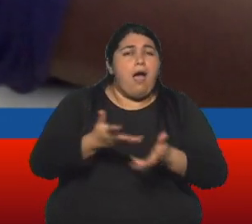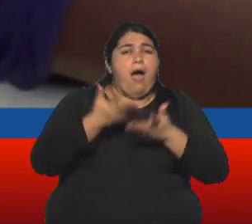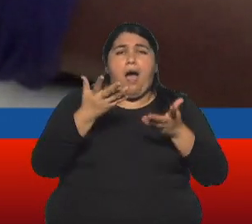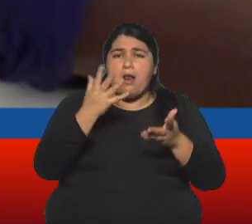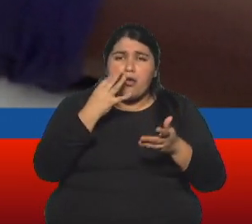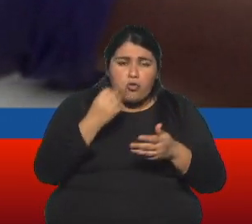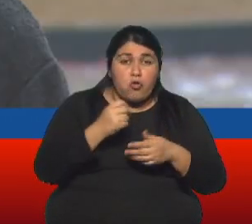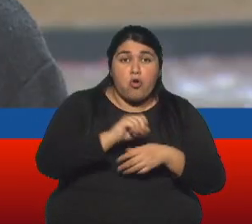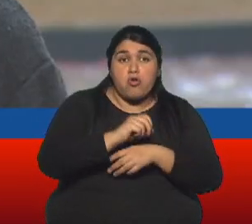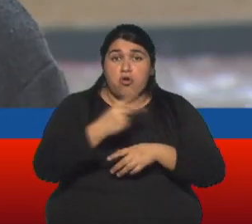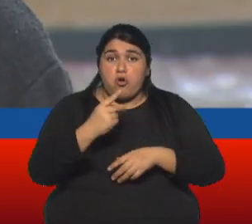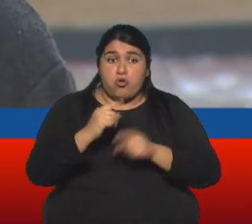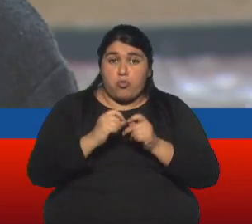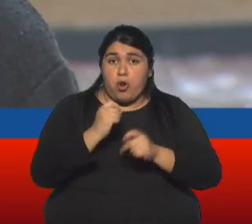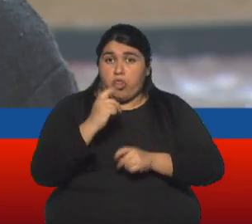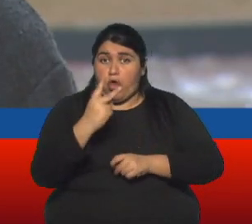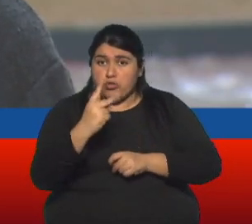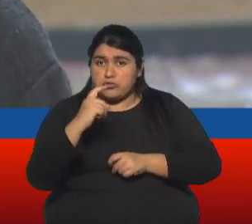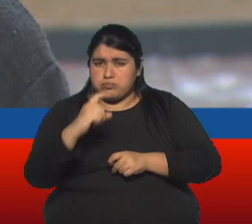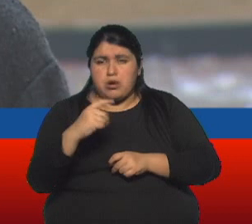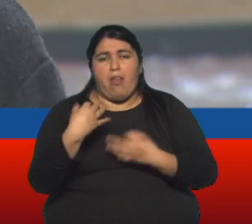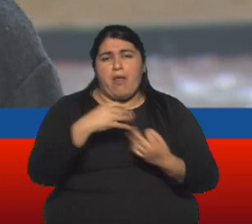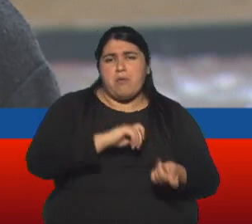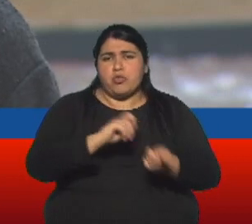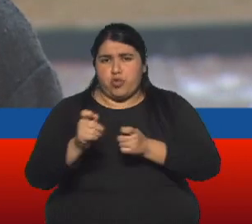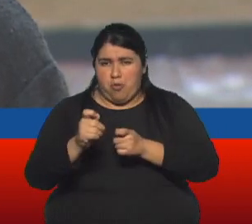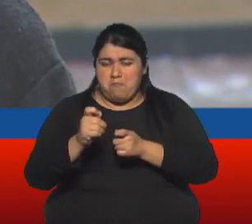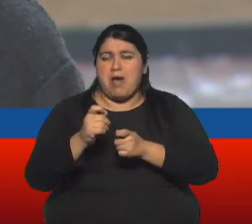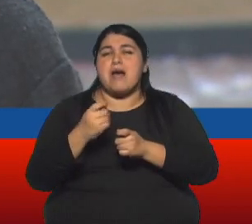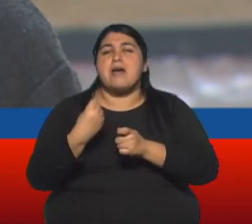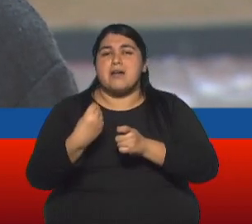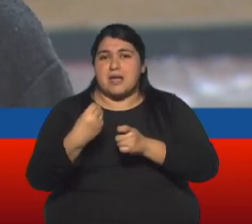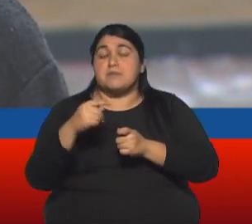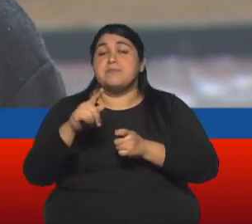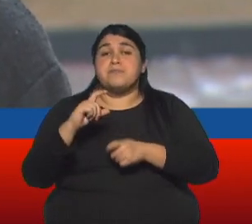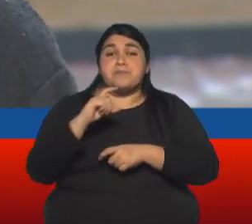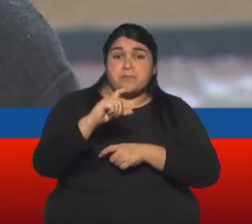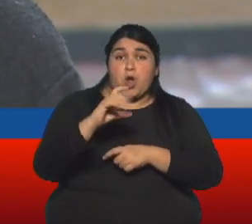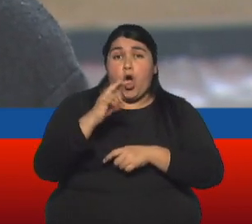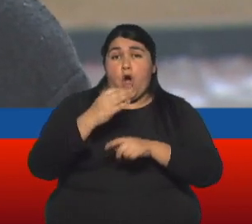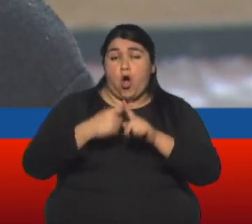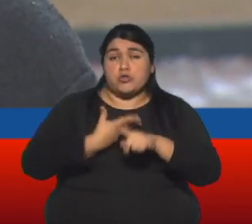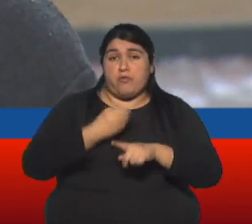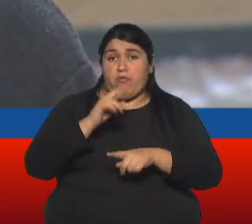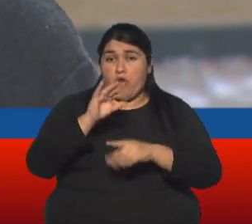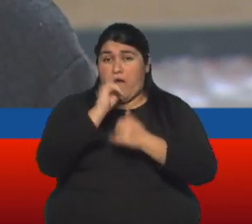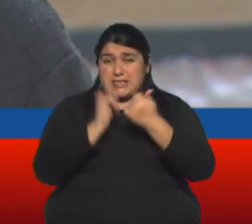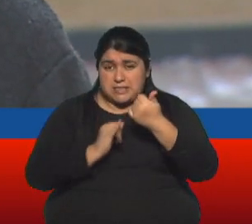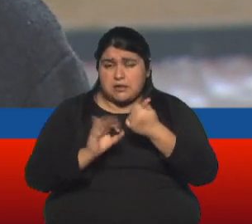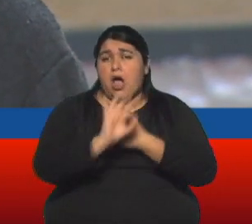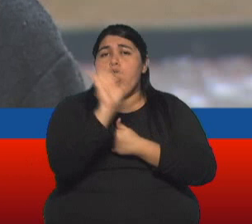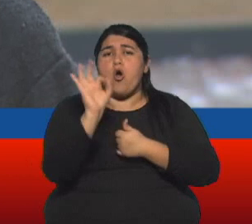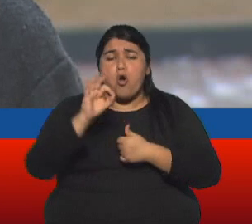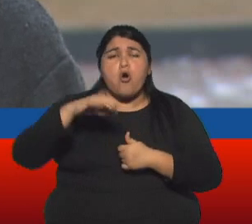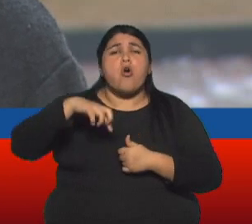de segunda dosis de Sputnik, podríamos reemplazar esta segunda dosis de Sputnik por Oxford, AstraZeneca o por